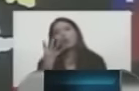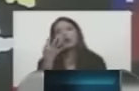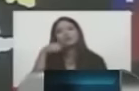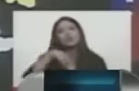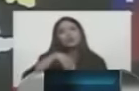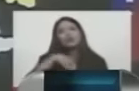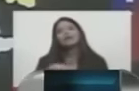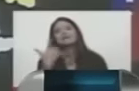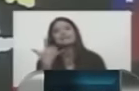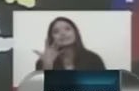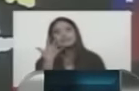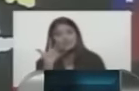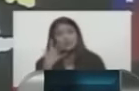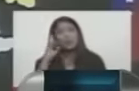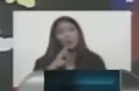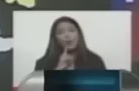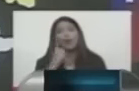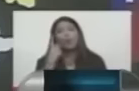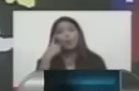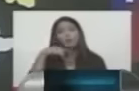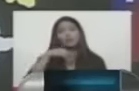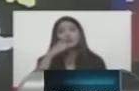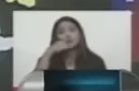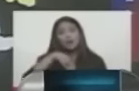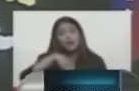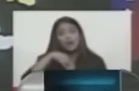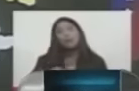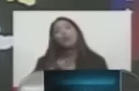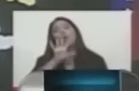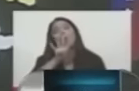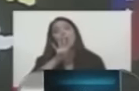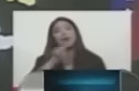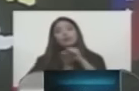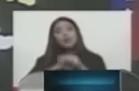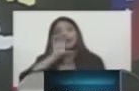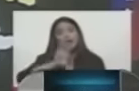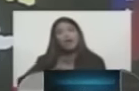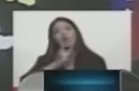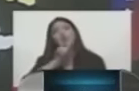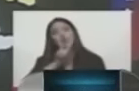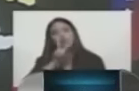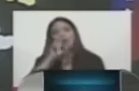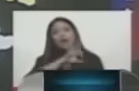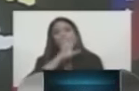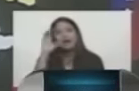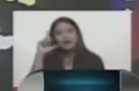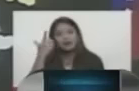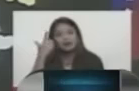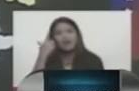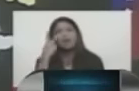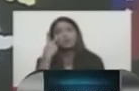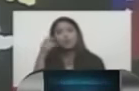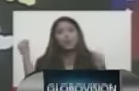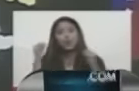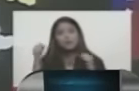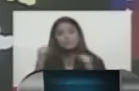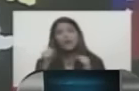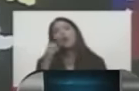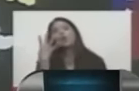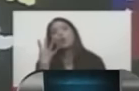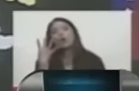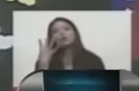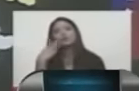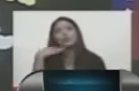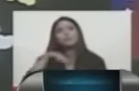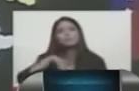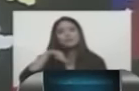5 en Bolívar, 1 en Carabobo, 4 en Distrito Capital, 2 en Lara, 2 en Mérida, 4 en Miranda, 2 en Monagas, 3 en